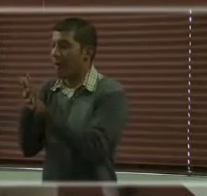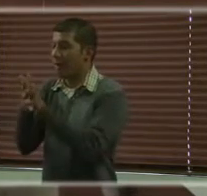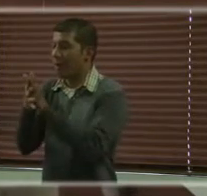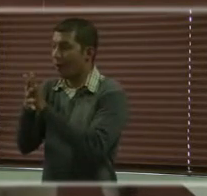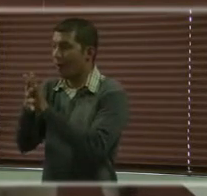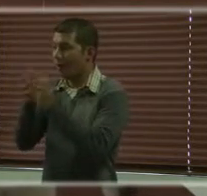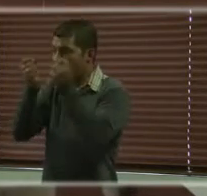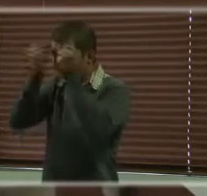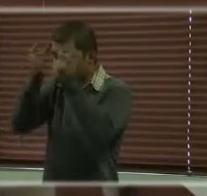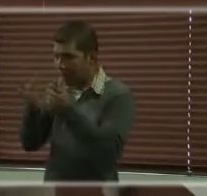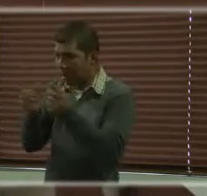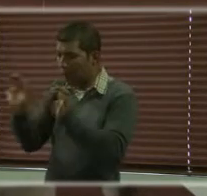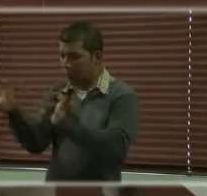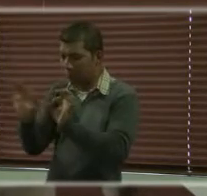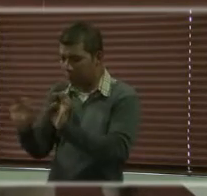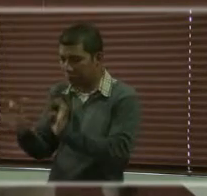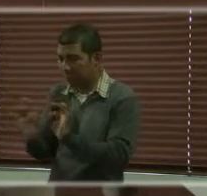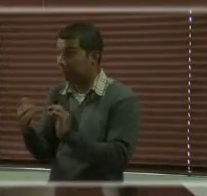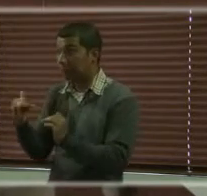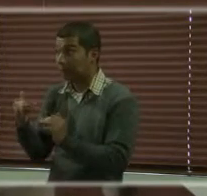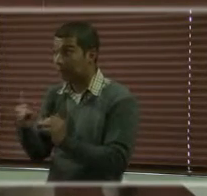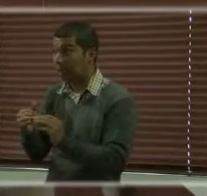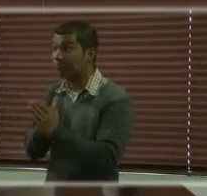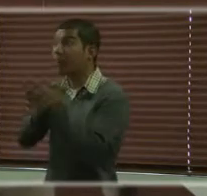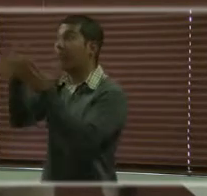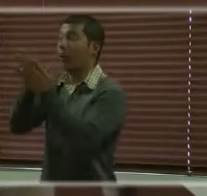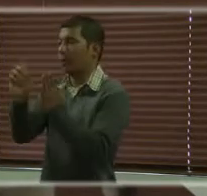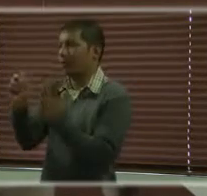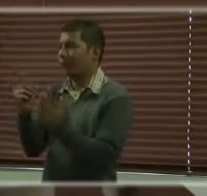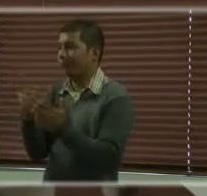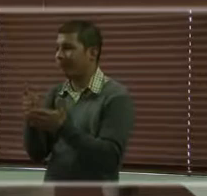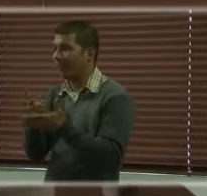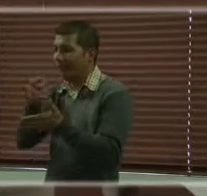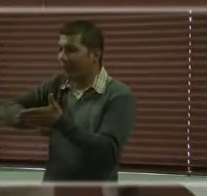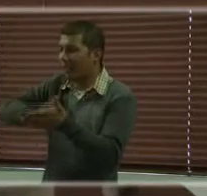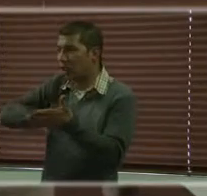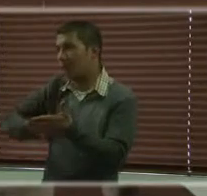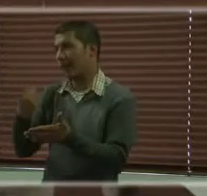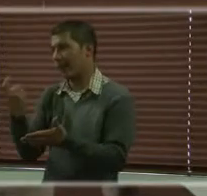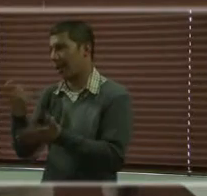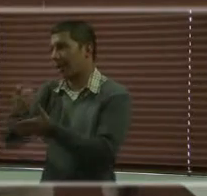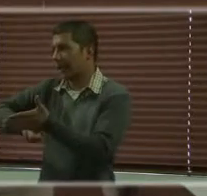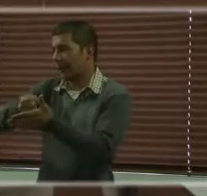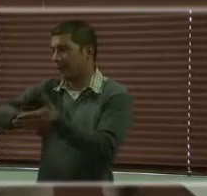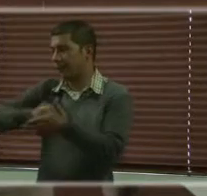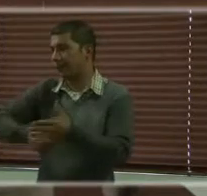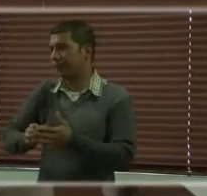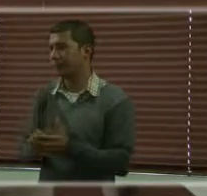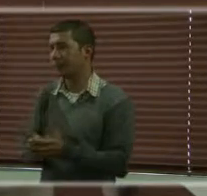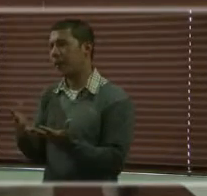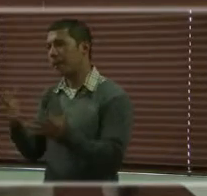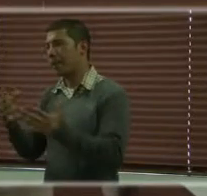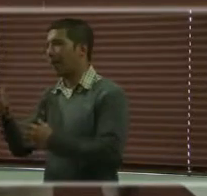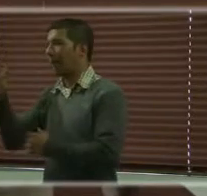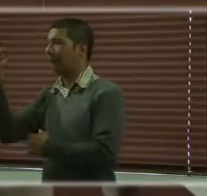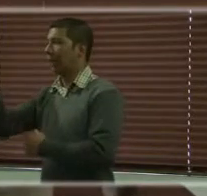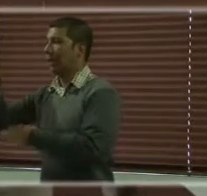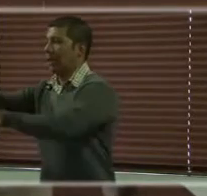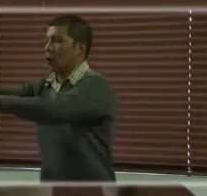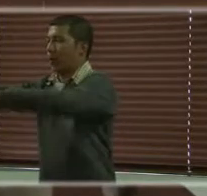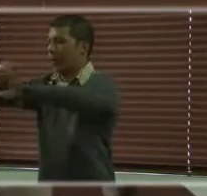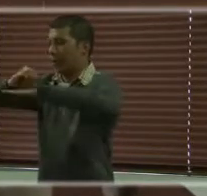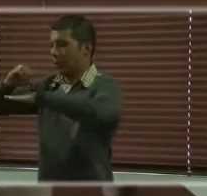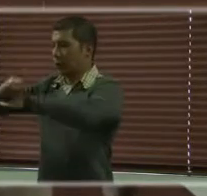varias organizaciones de la sociedad civil en este momento cerca de treinta organizaciones de la sociedad civil hacemos parte de una